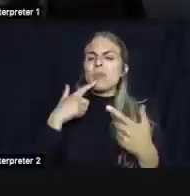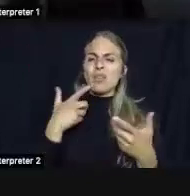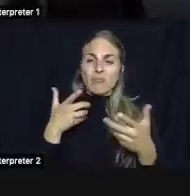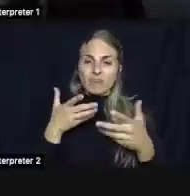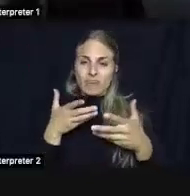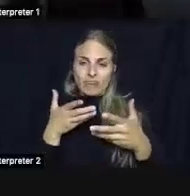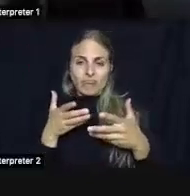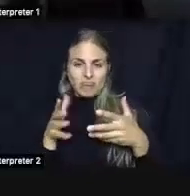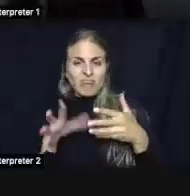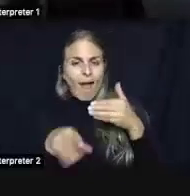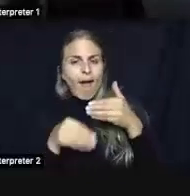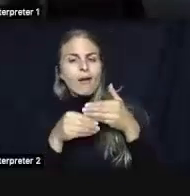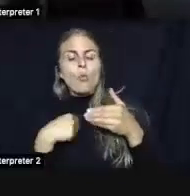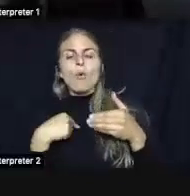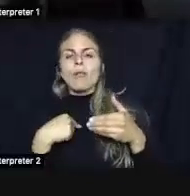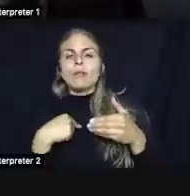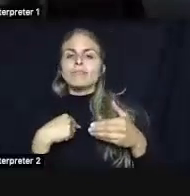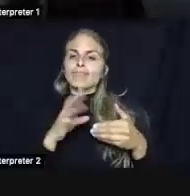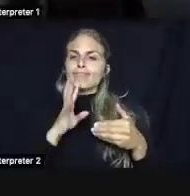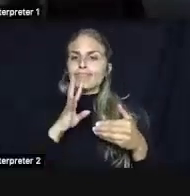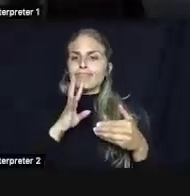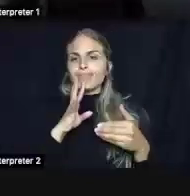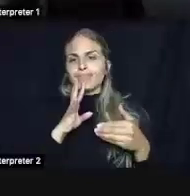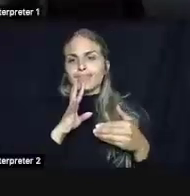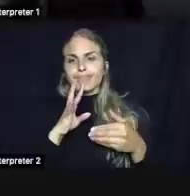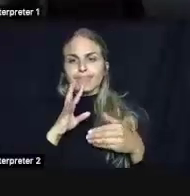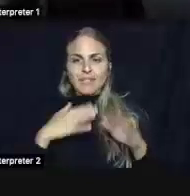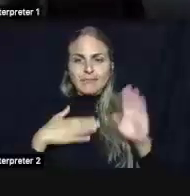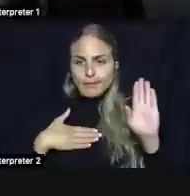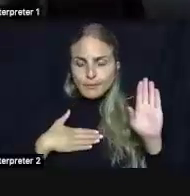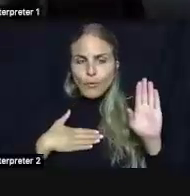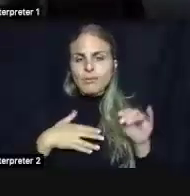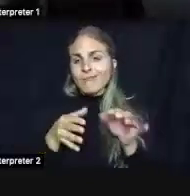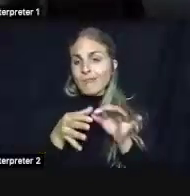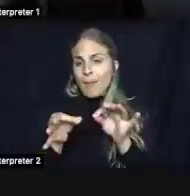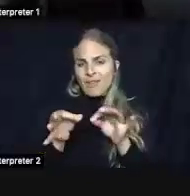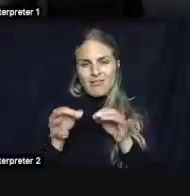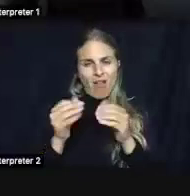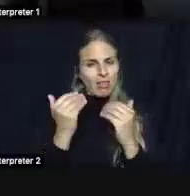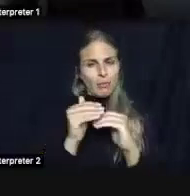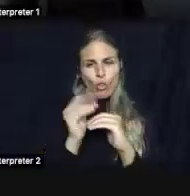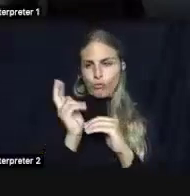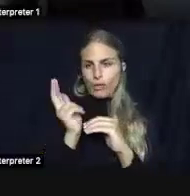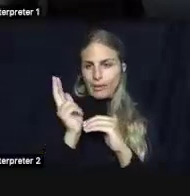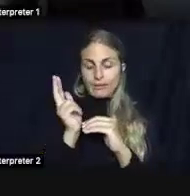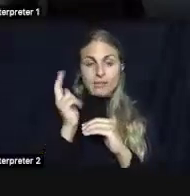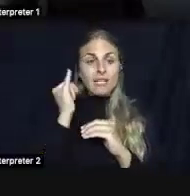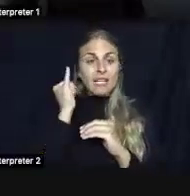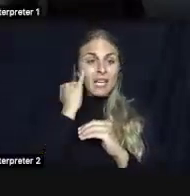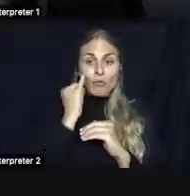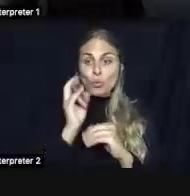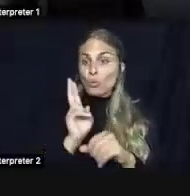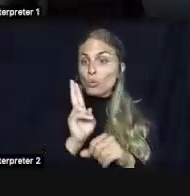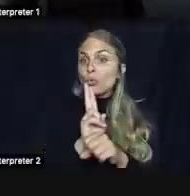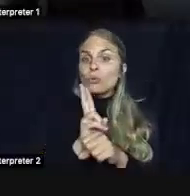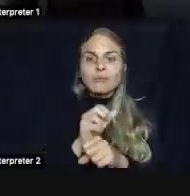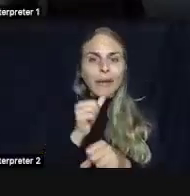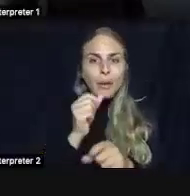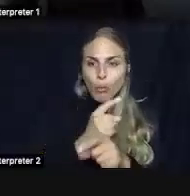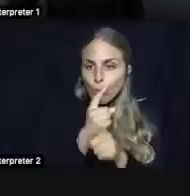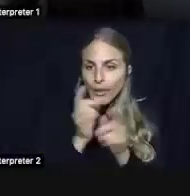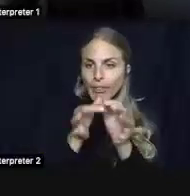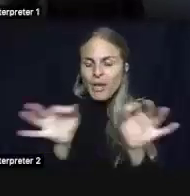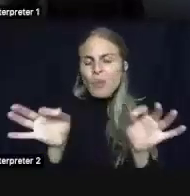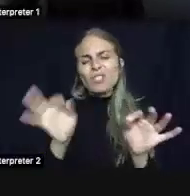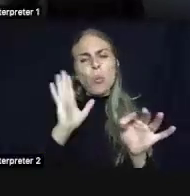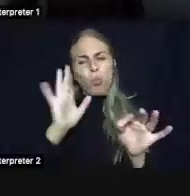testimonio oral. Los comentarios se limitarán a 3 minutos. Los oradores serán silenciados si utilizan un